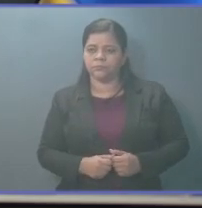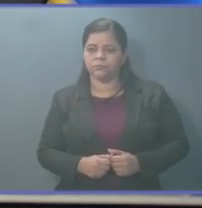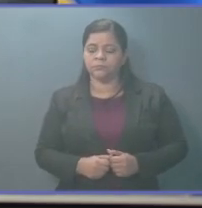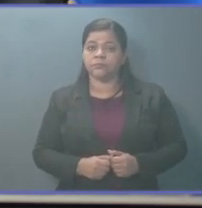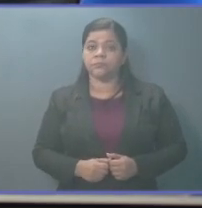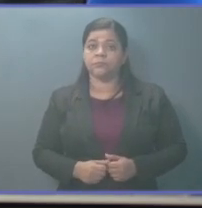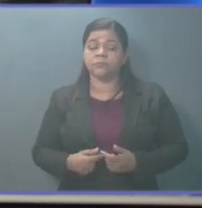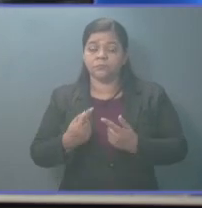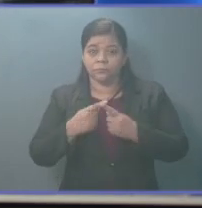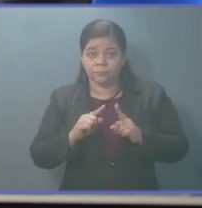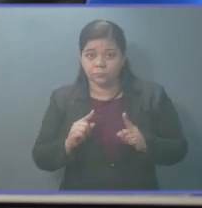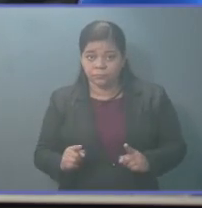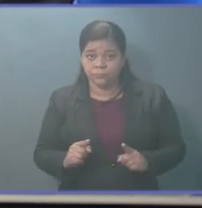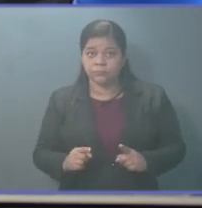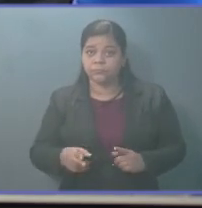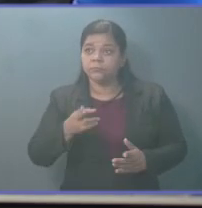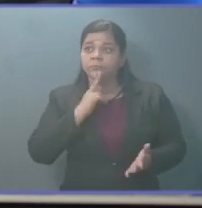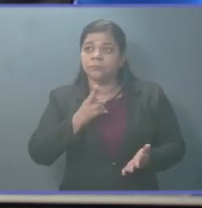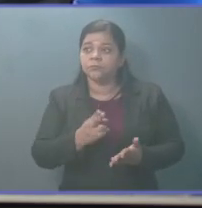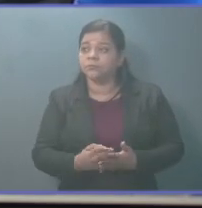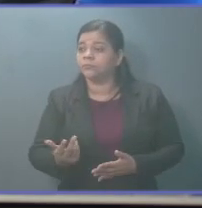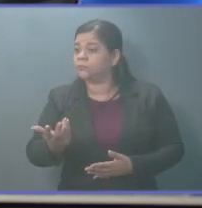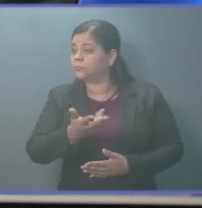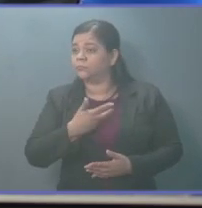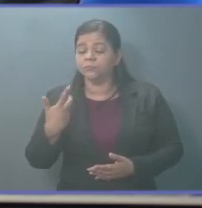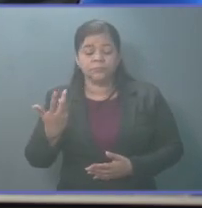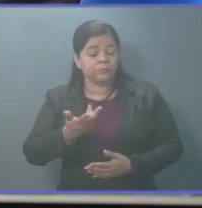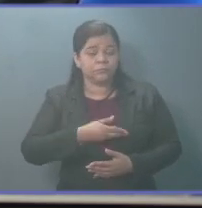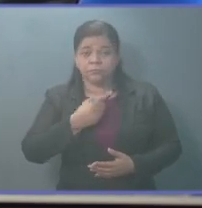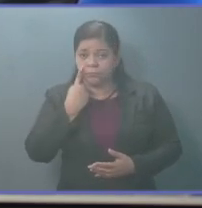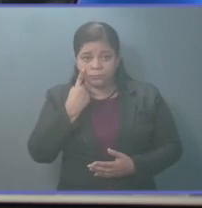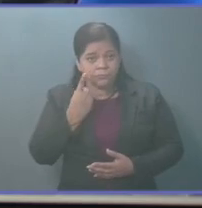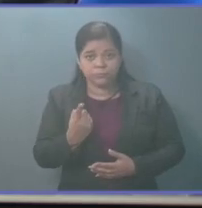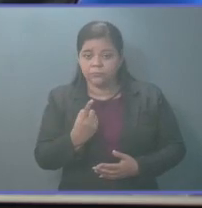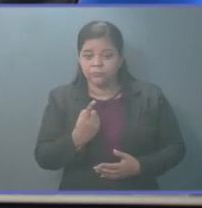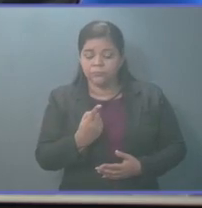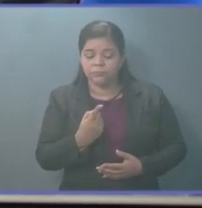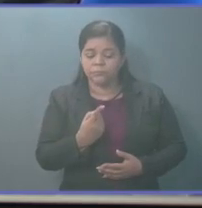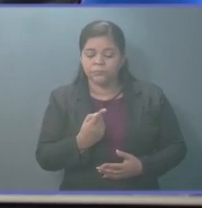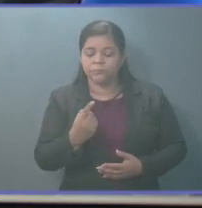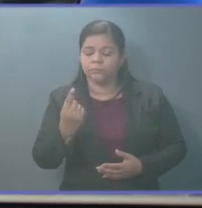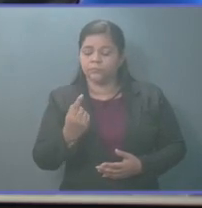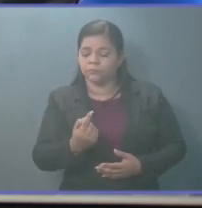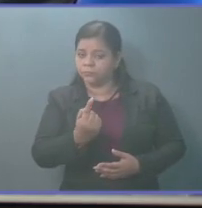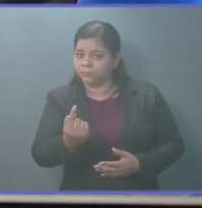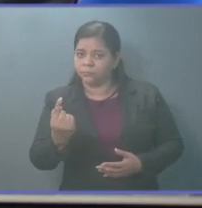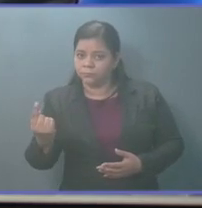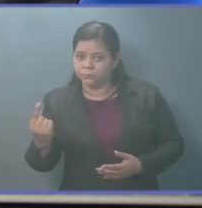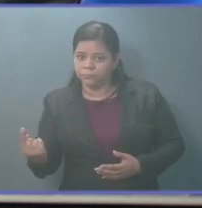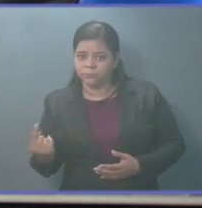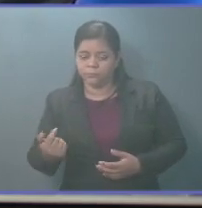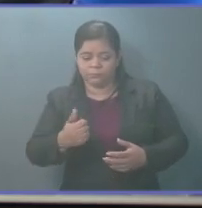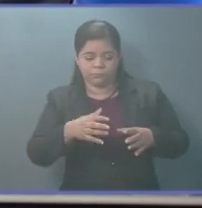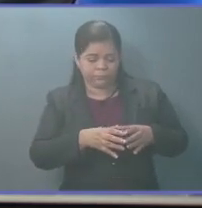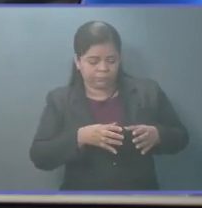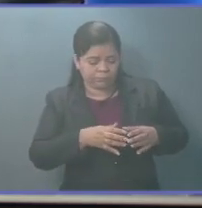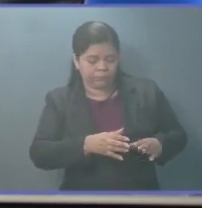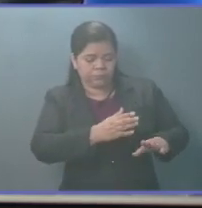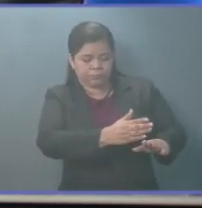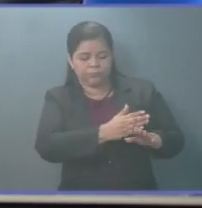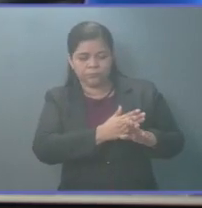hecho cierto es que no vimos elementos, señor presidente, del batallón de